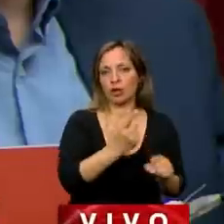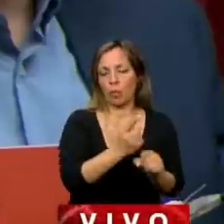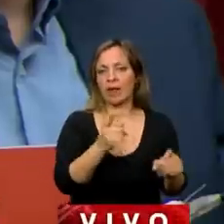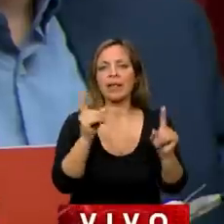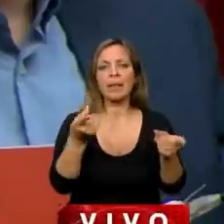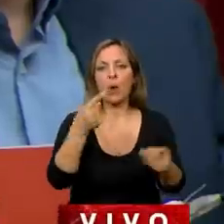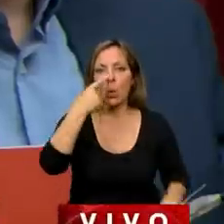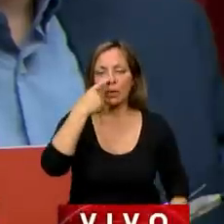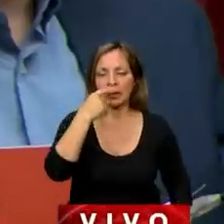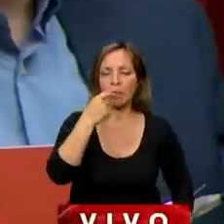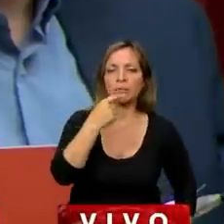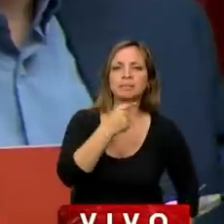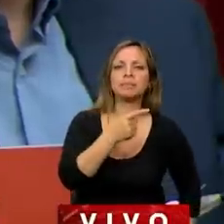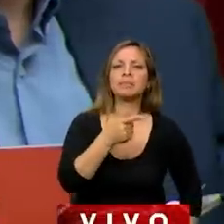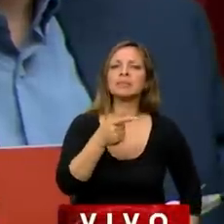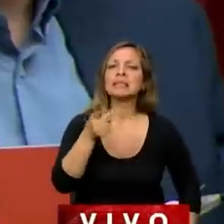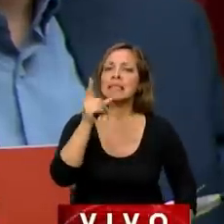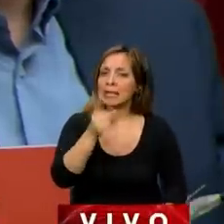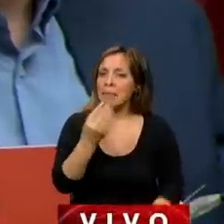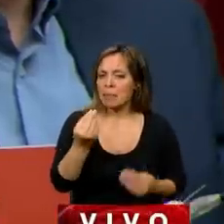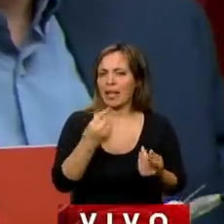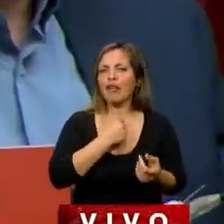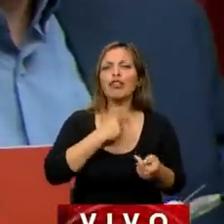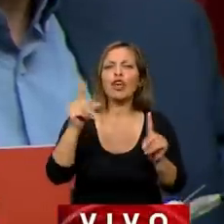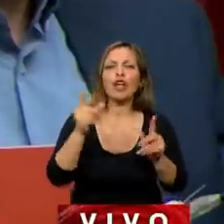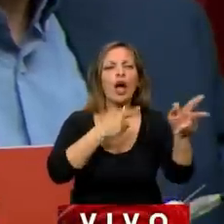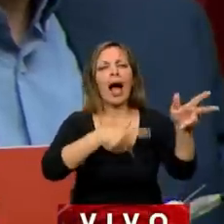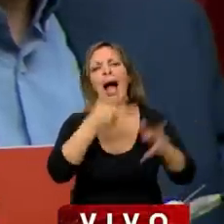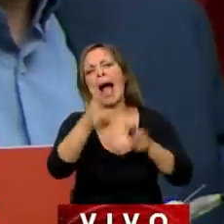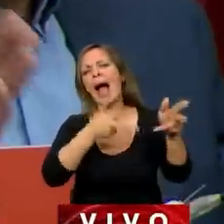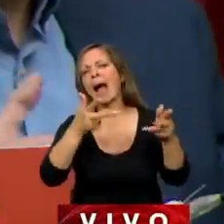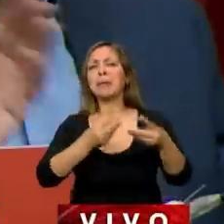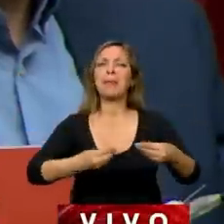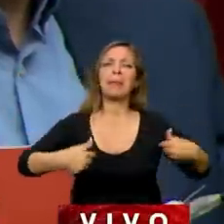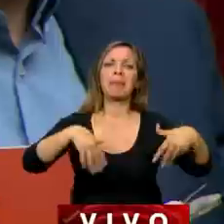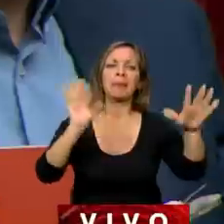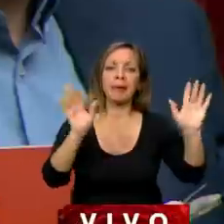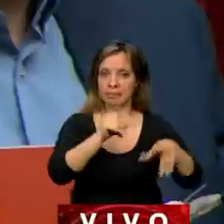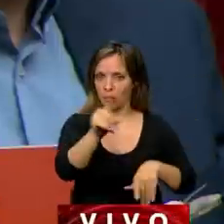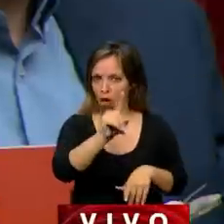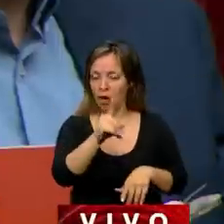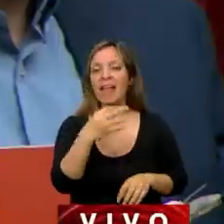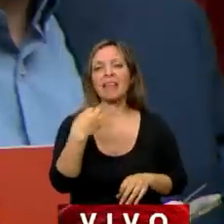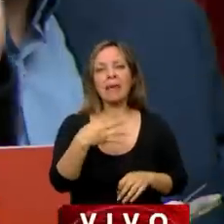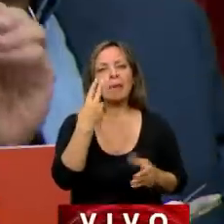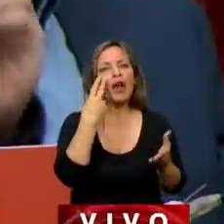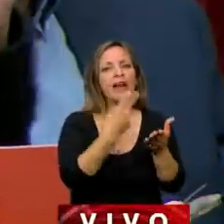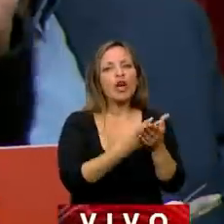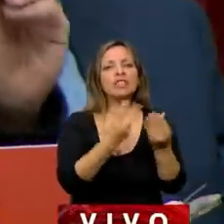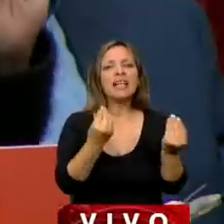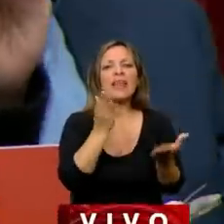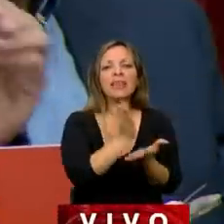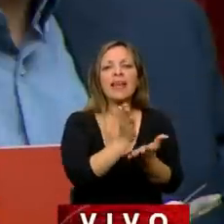siguiente. También para que a las palabras no se las lleve el viento, hay que reconocer en todos lados el derecho a la